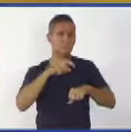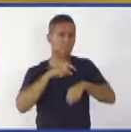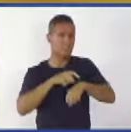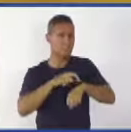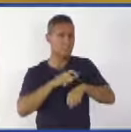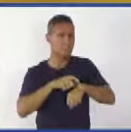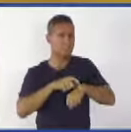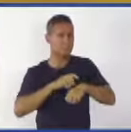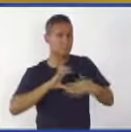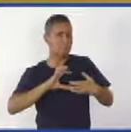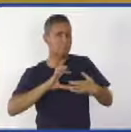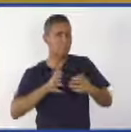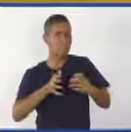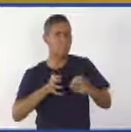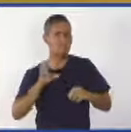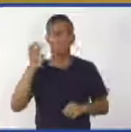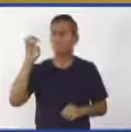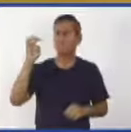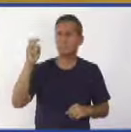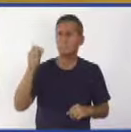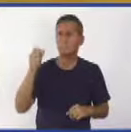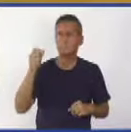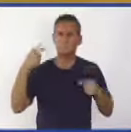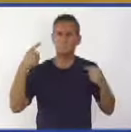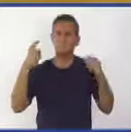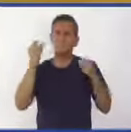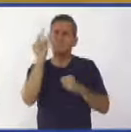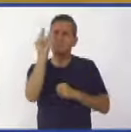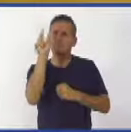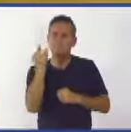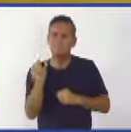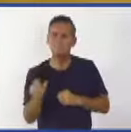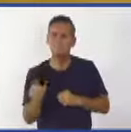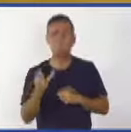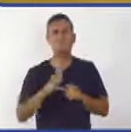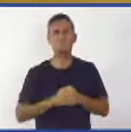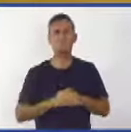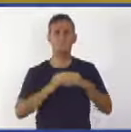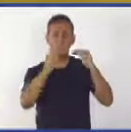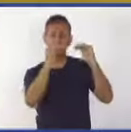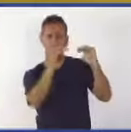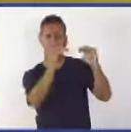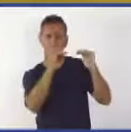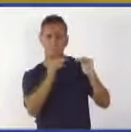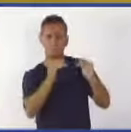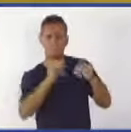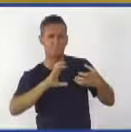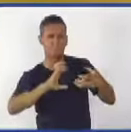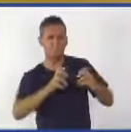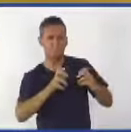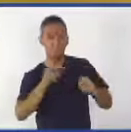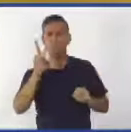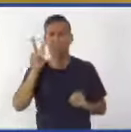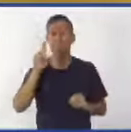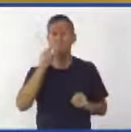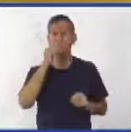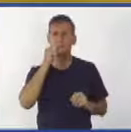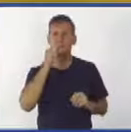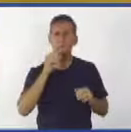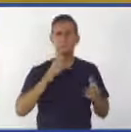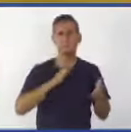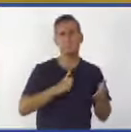modo su número su persona van a clasificar esas formas verbales en regulares